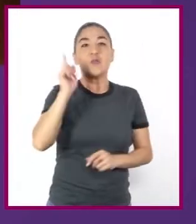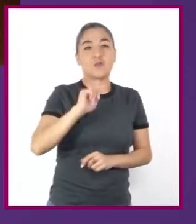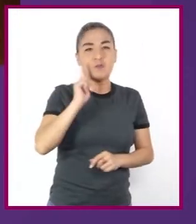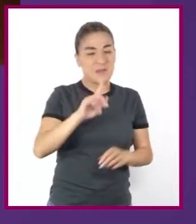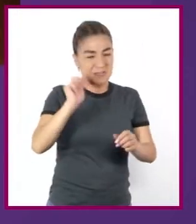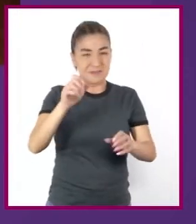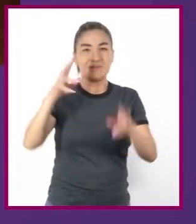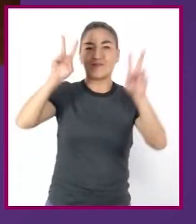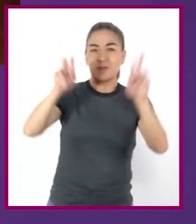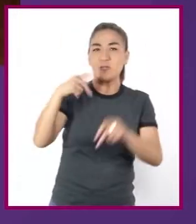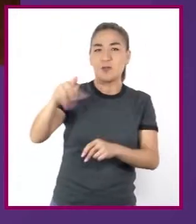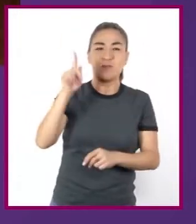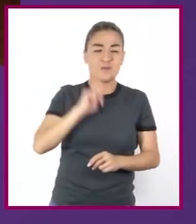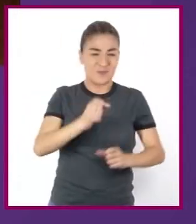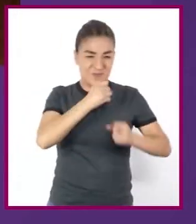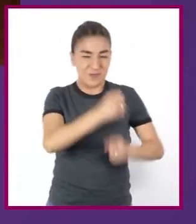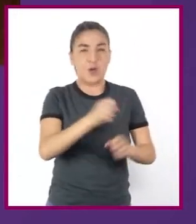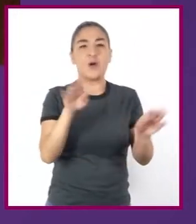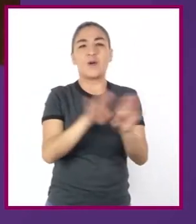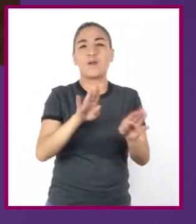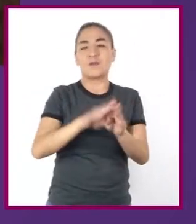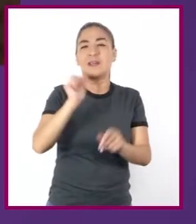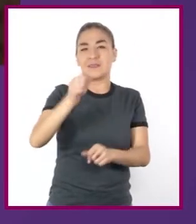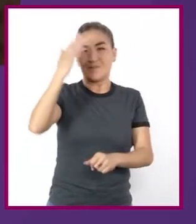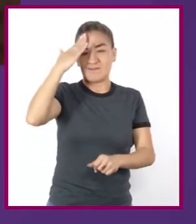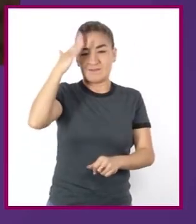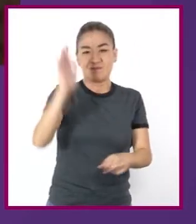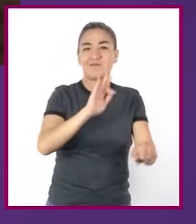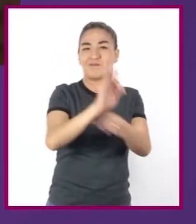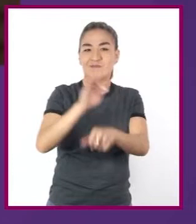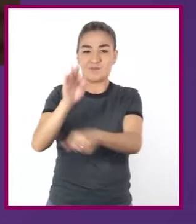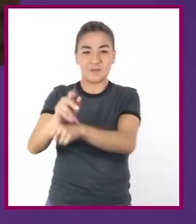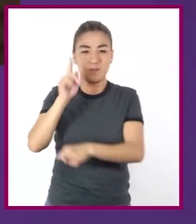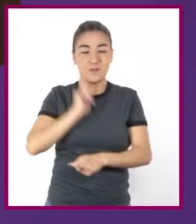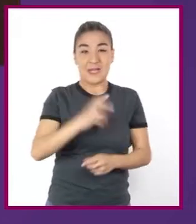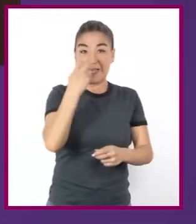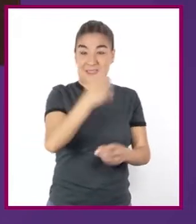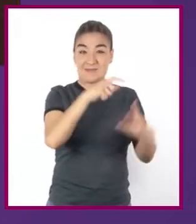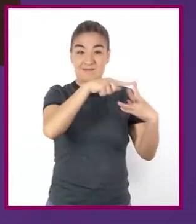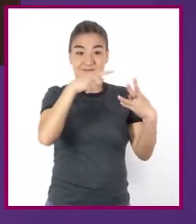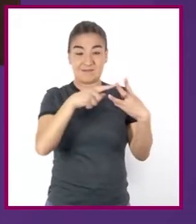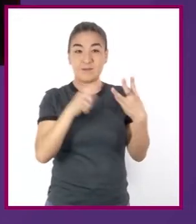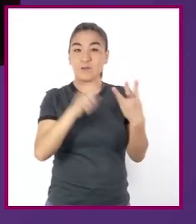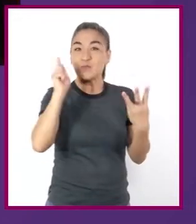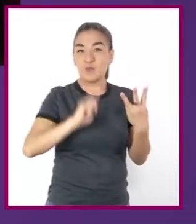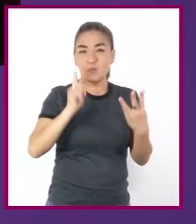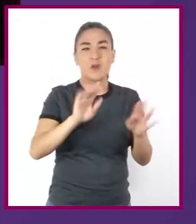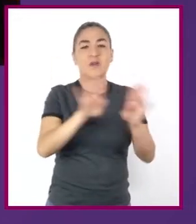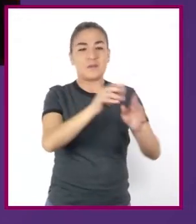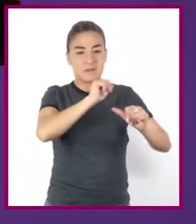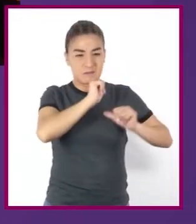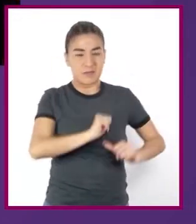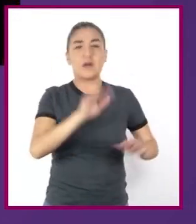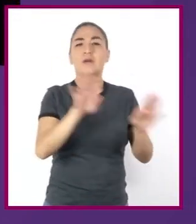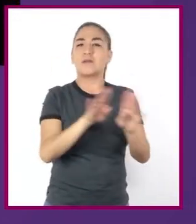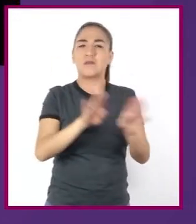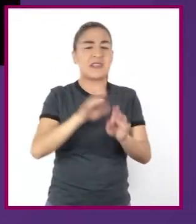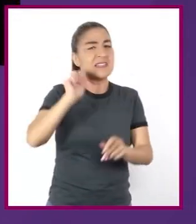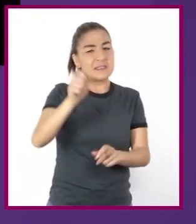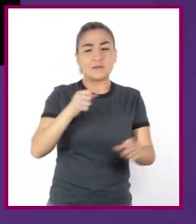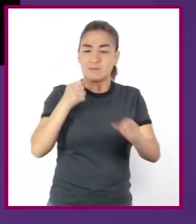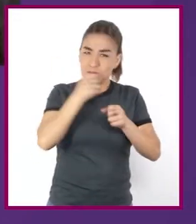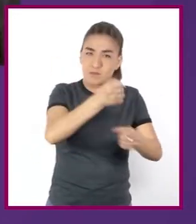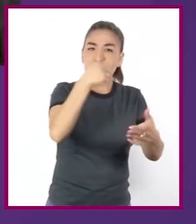Hierro y la Madre de la Revolución por los yemeníes. Estas 3 mujeres han encabezado una lucha no violenta a favor